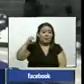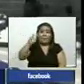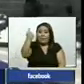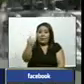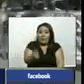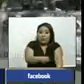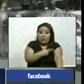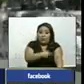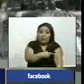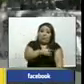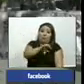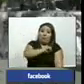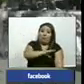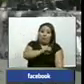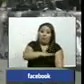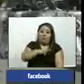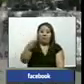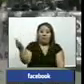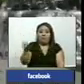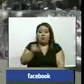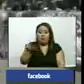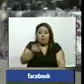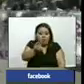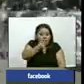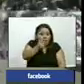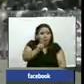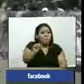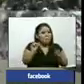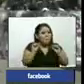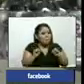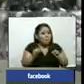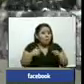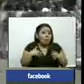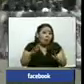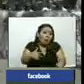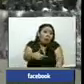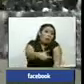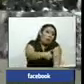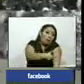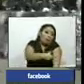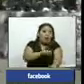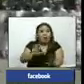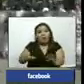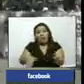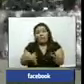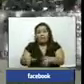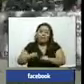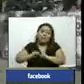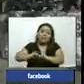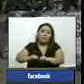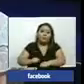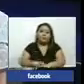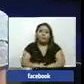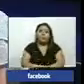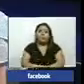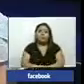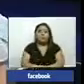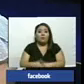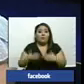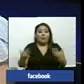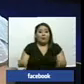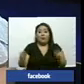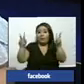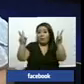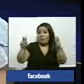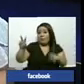diabéticos e hipertensos que se ven obligados a racionar sus medicamentos acaban hospitalizados e incluso algunos han muerto. Y el virus